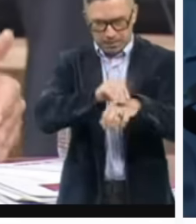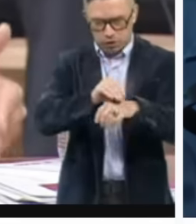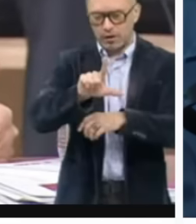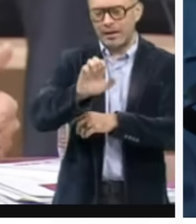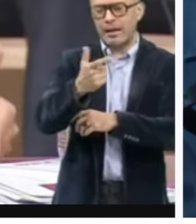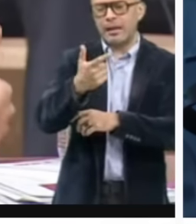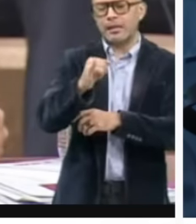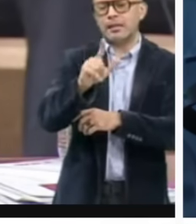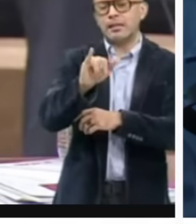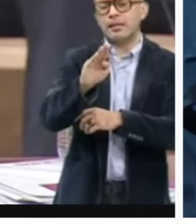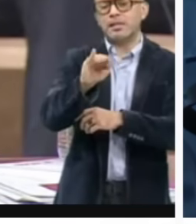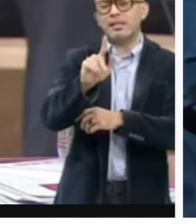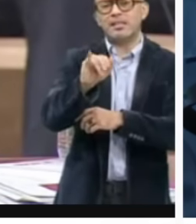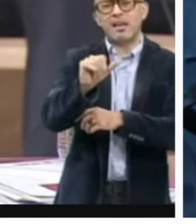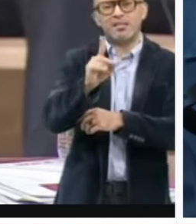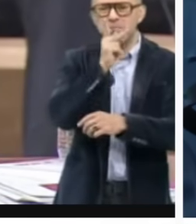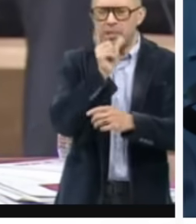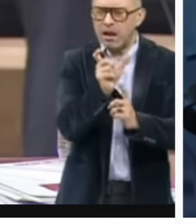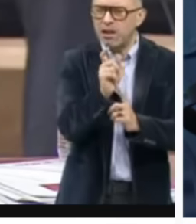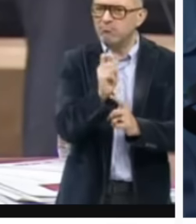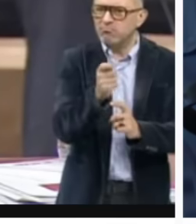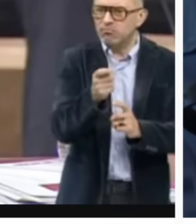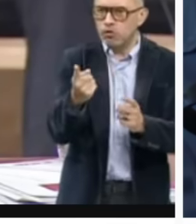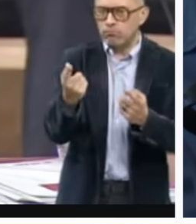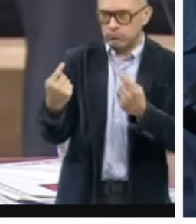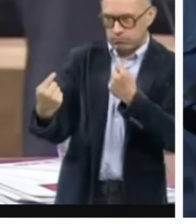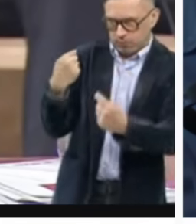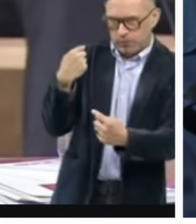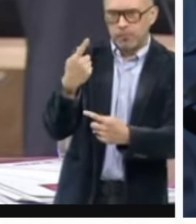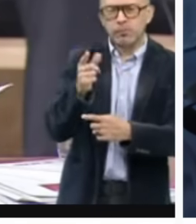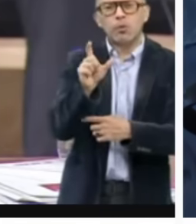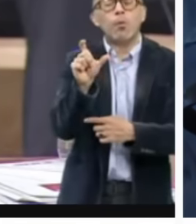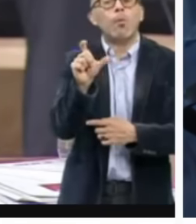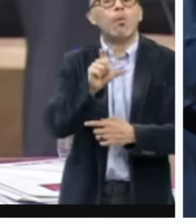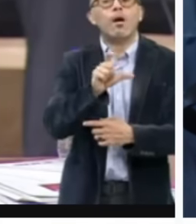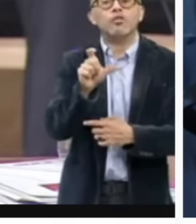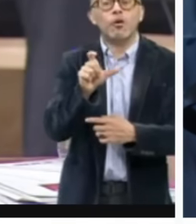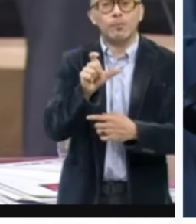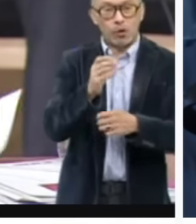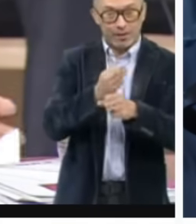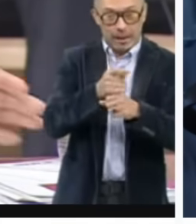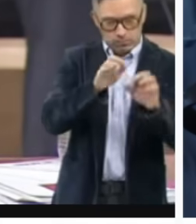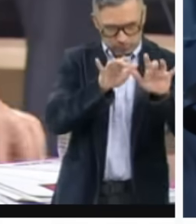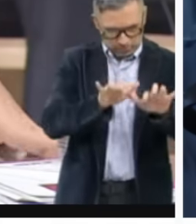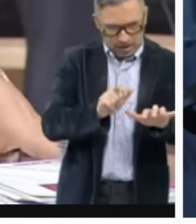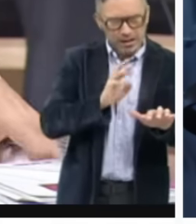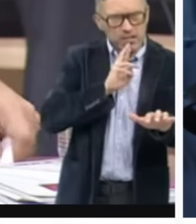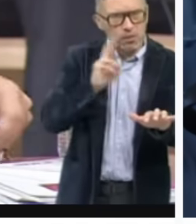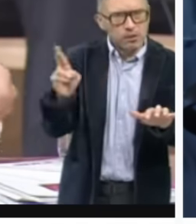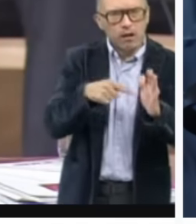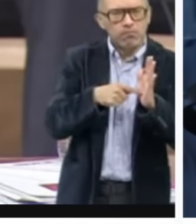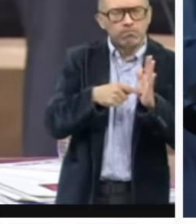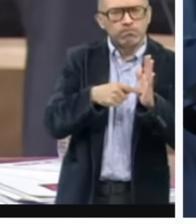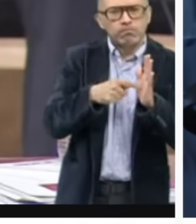preguntando cuándo vamos a hacer el análisis, que es la respuesta, que las premisas que sostienen esta respuesta,